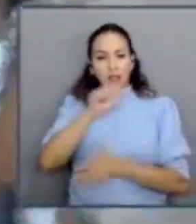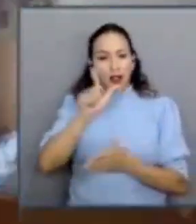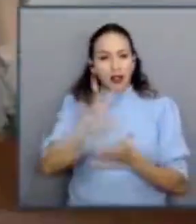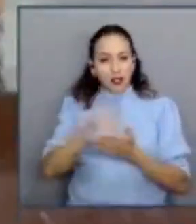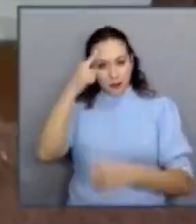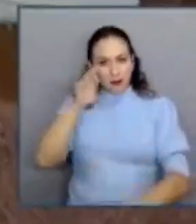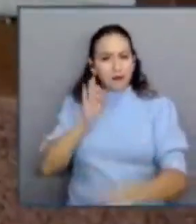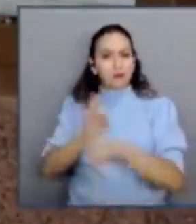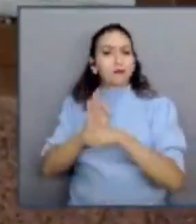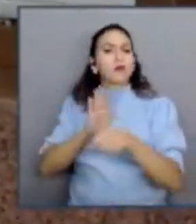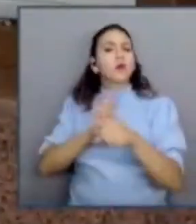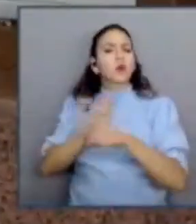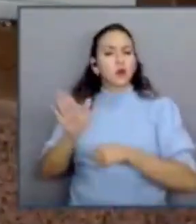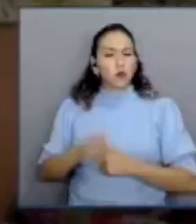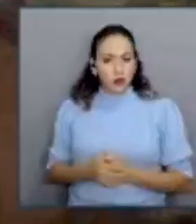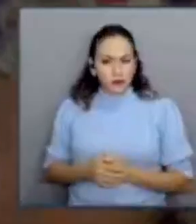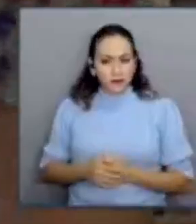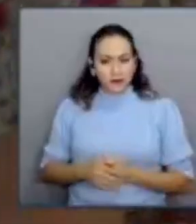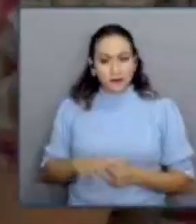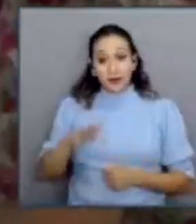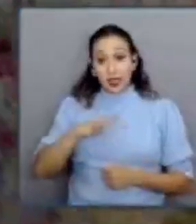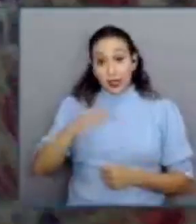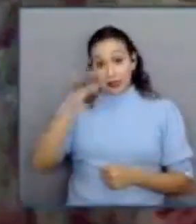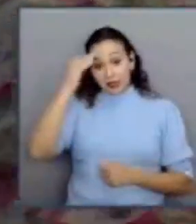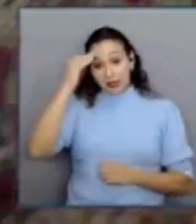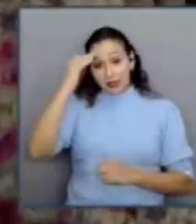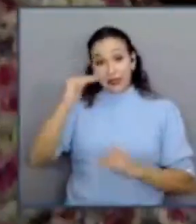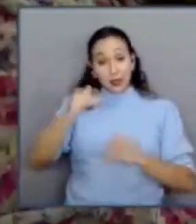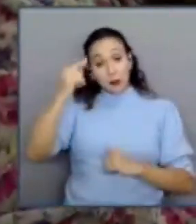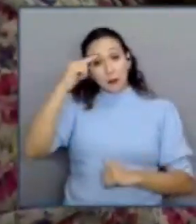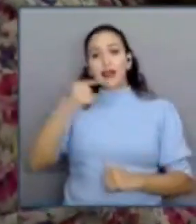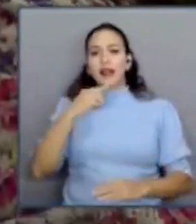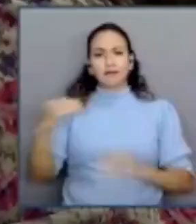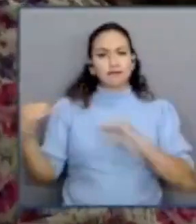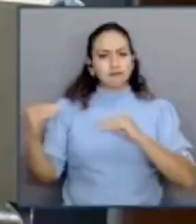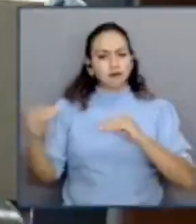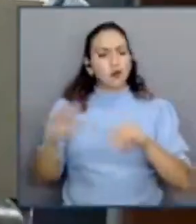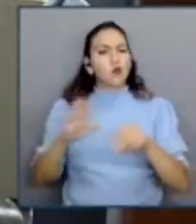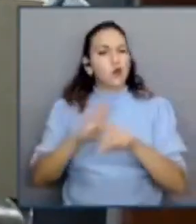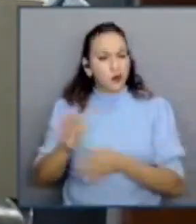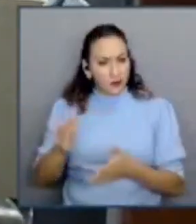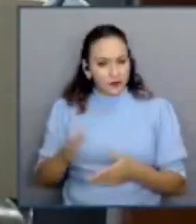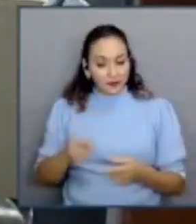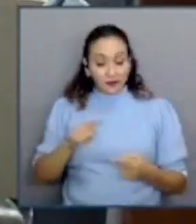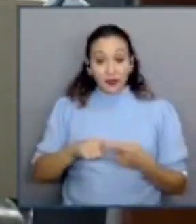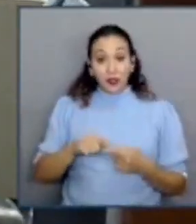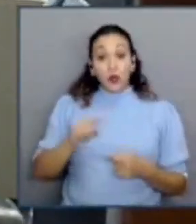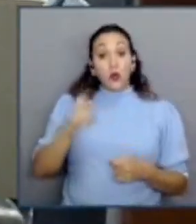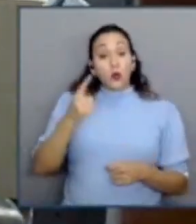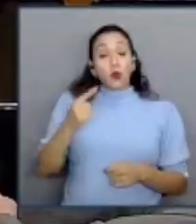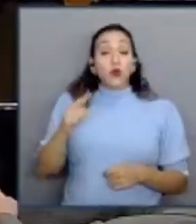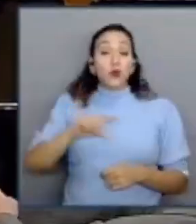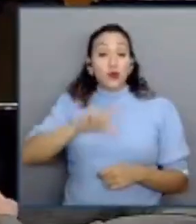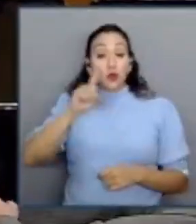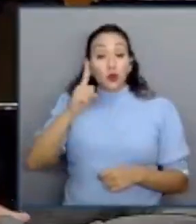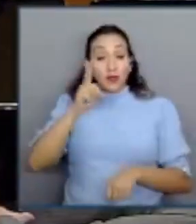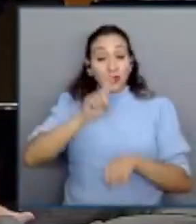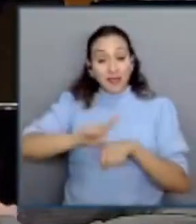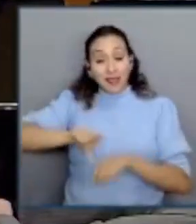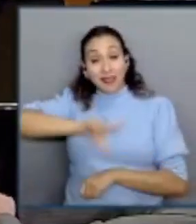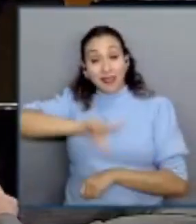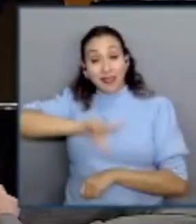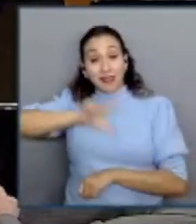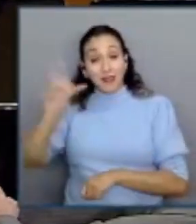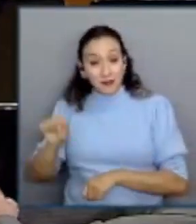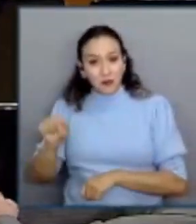del término para la presentación de la demanda de amparo, es decir, primera hora hábil del día siguiente al del vencimiento del plazo. Hay un amparo